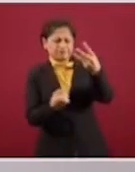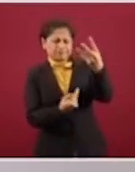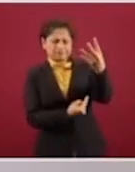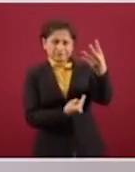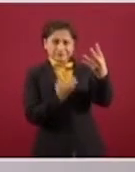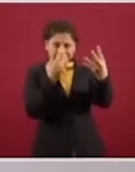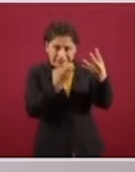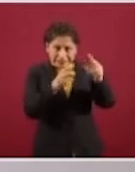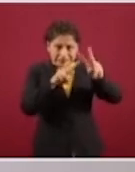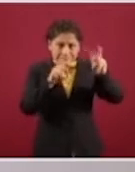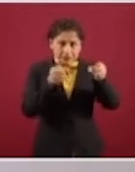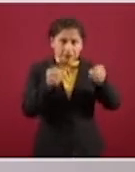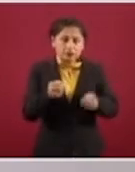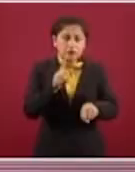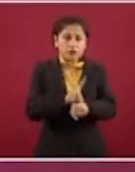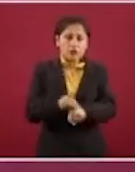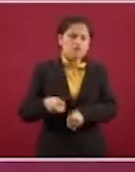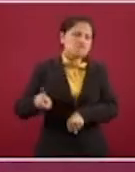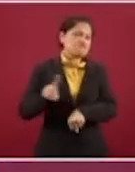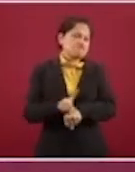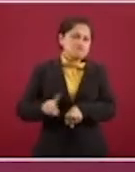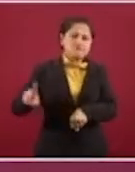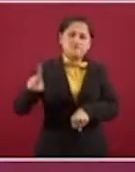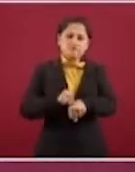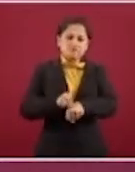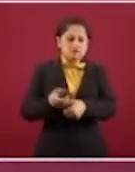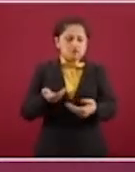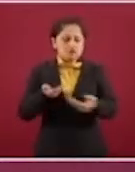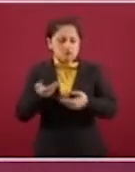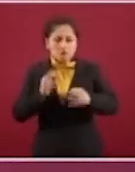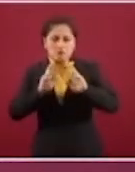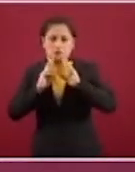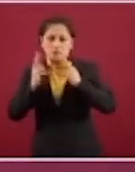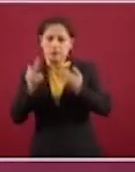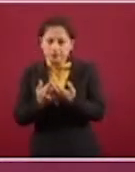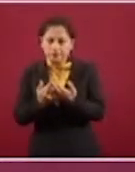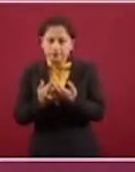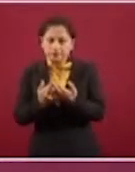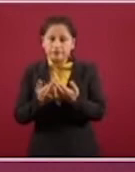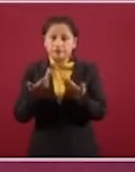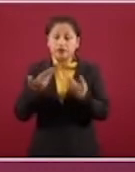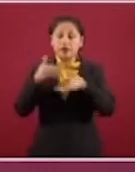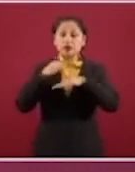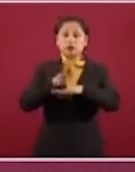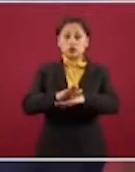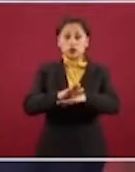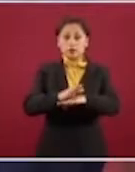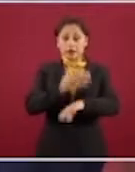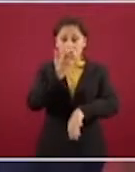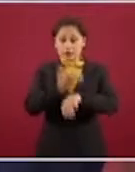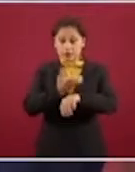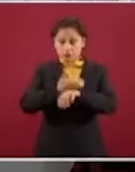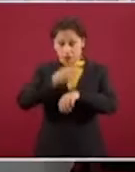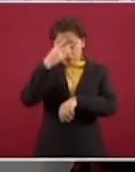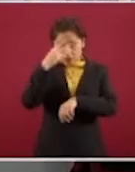diario, diario, diario, diario. Y en cuanto a la cooperación con Estados Unidos, va a continuar. ¿Hay un cambio después de lo